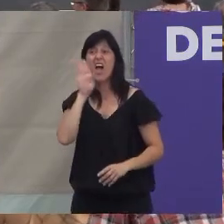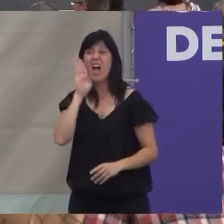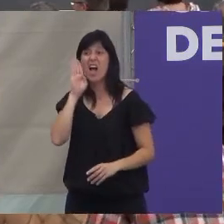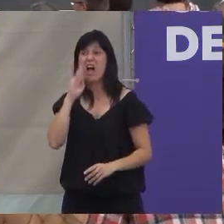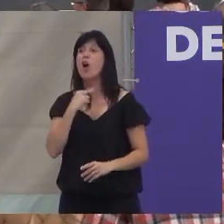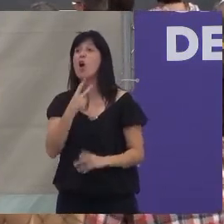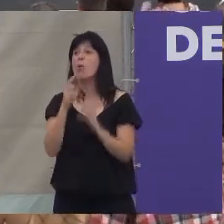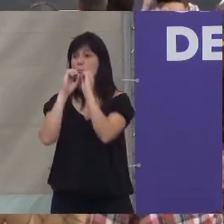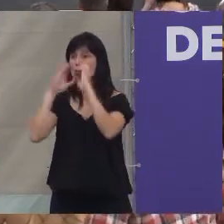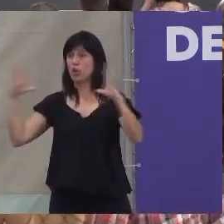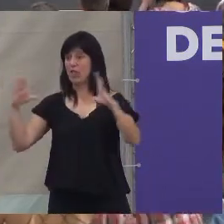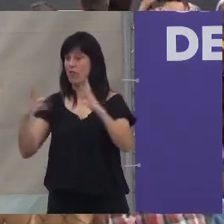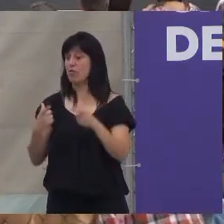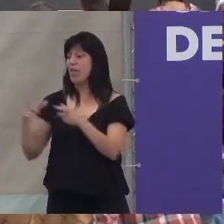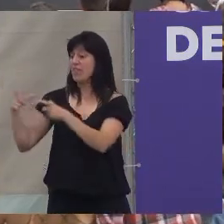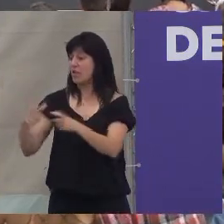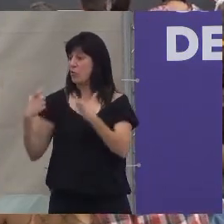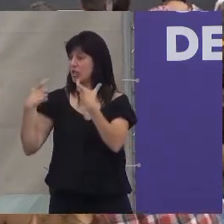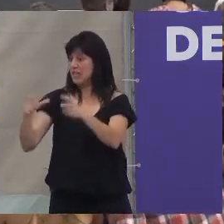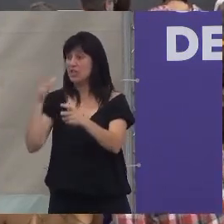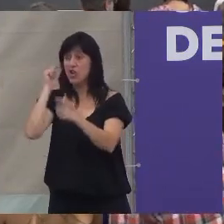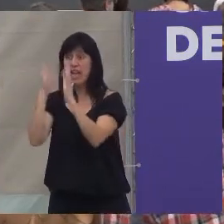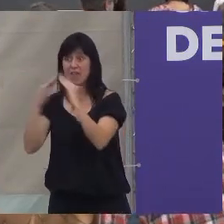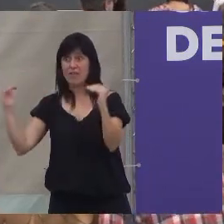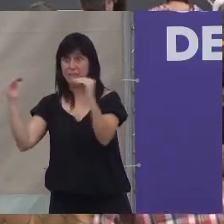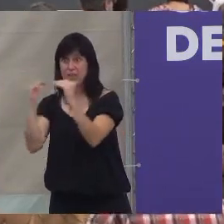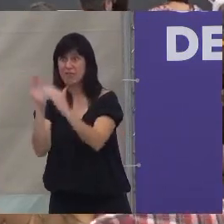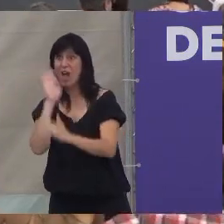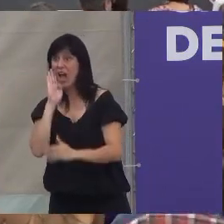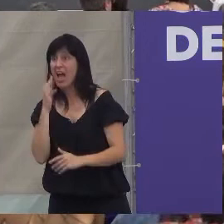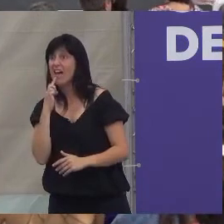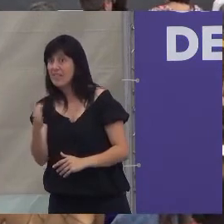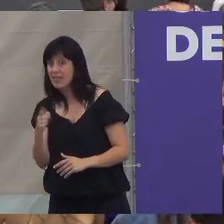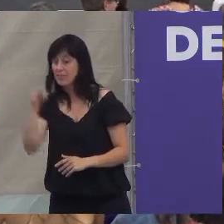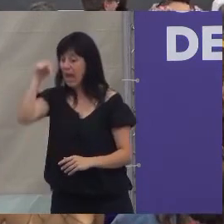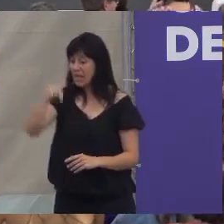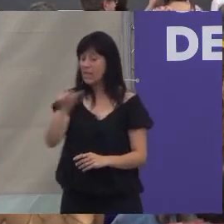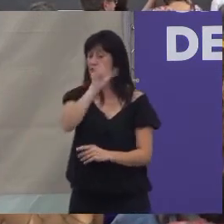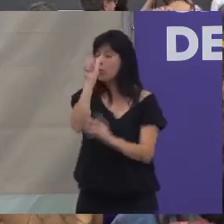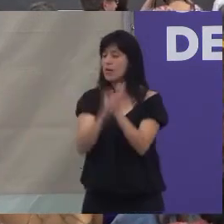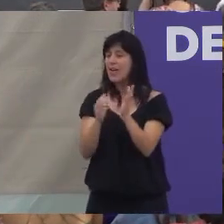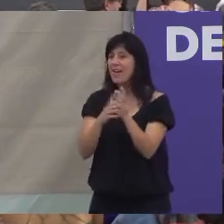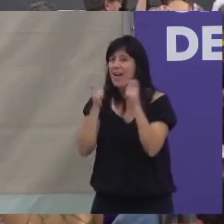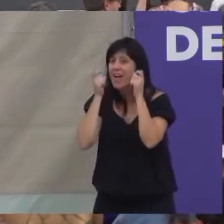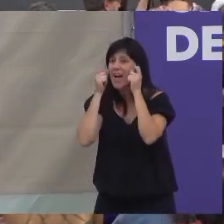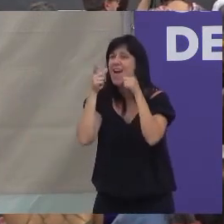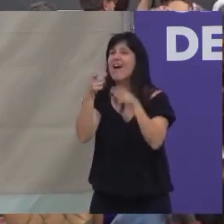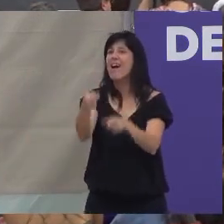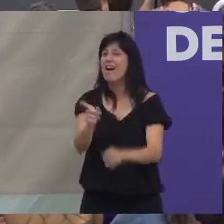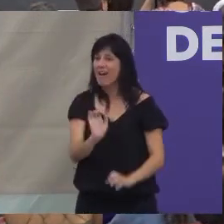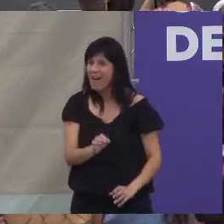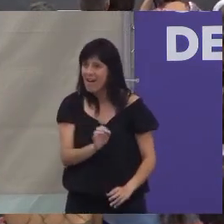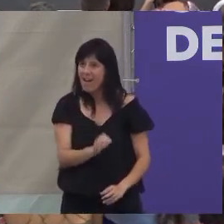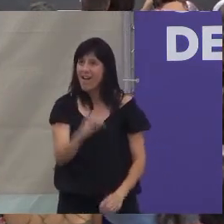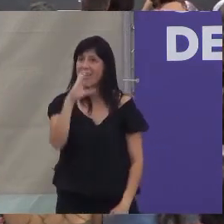portavoz del Círculo Sectorial de Feminismos, nos hemos dado cuenta cuánto les importaba el feminismo